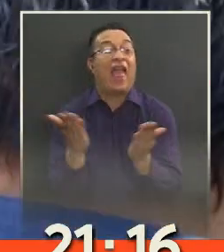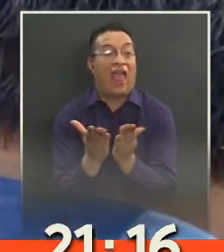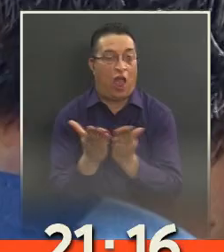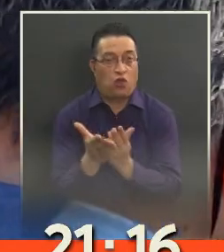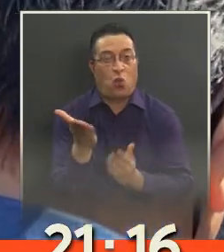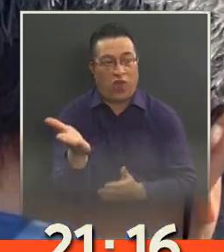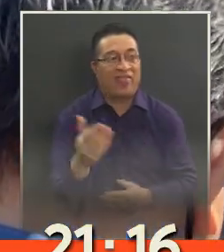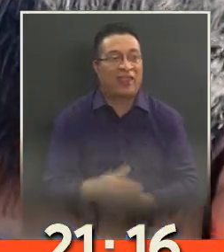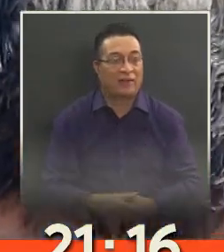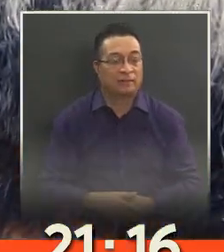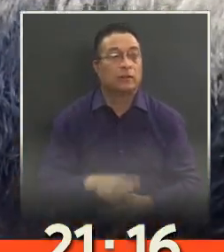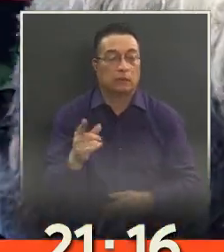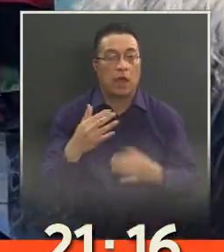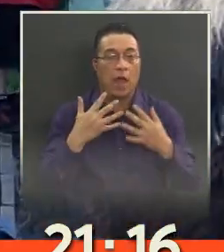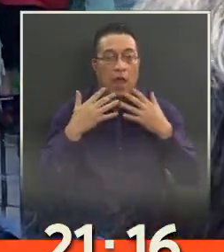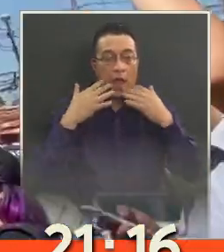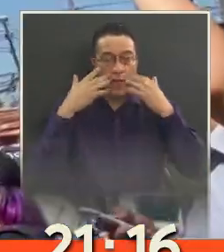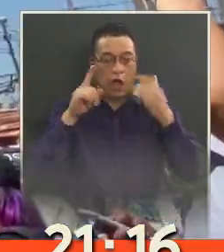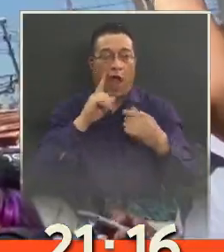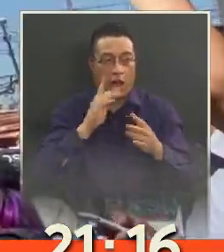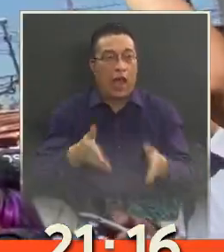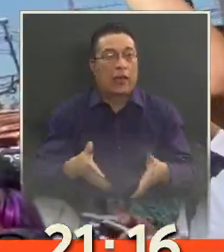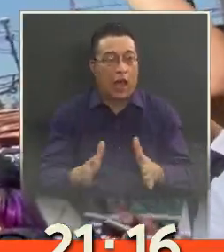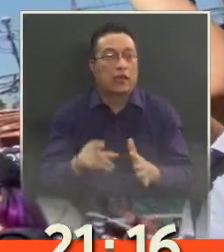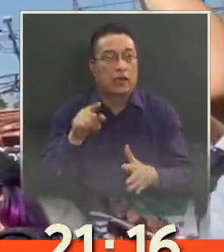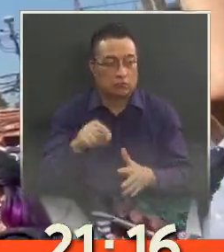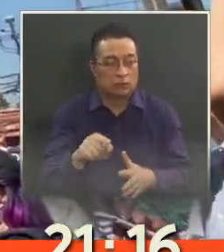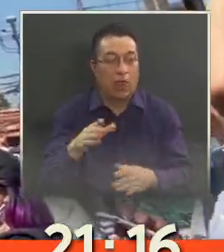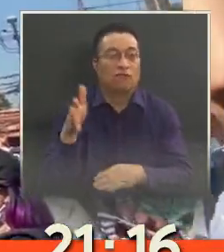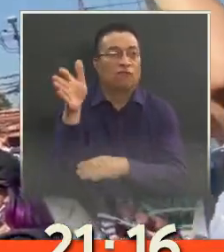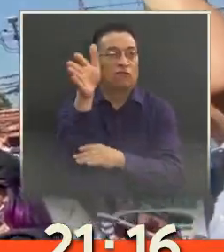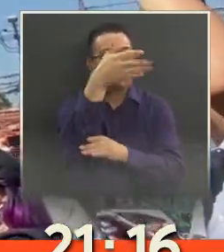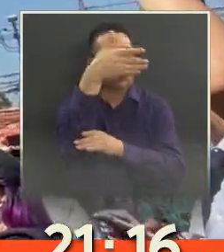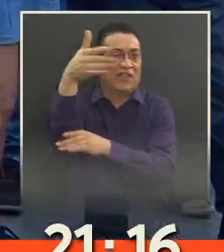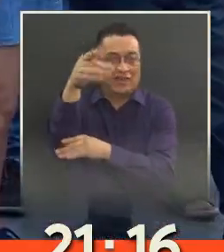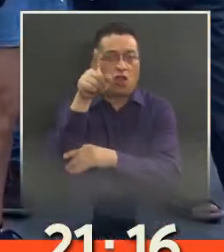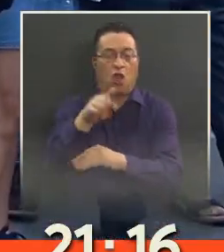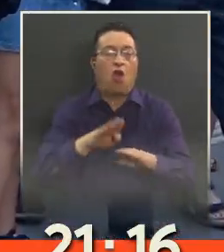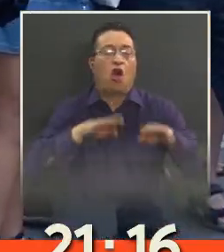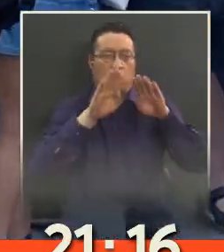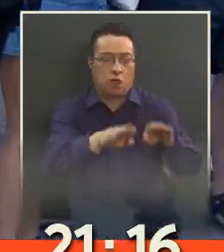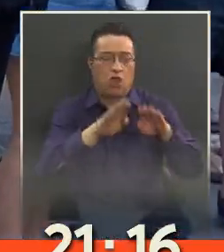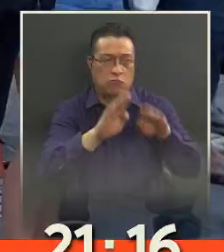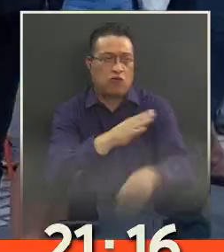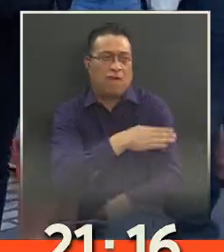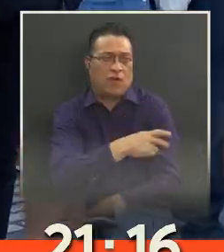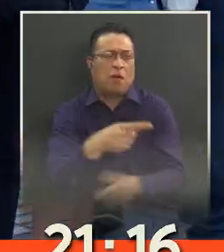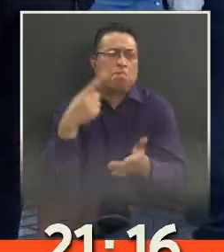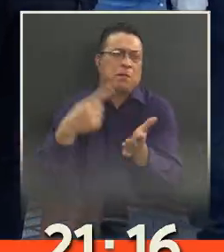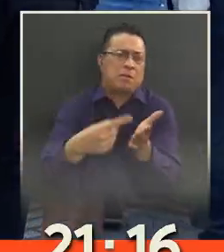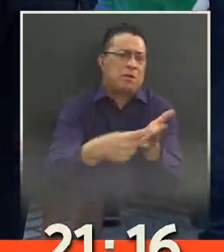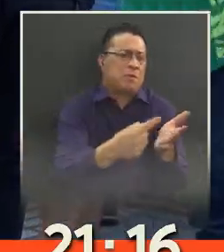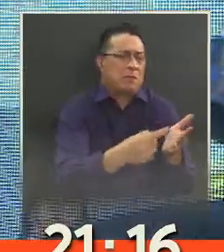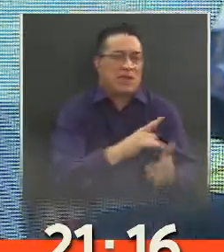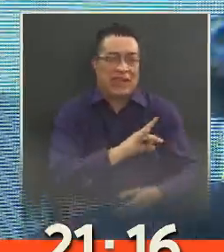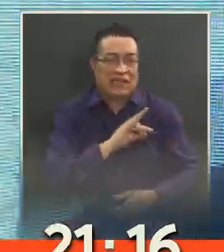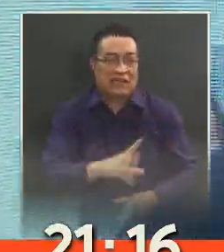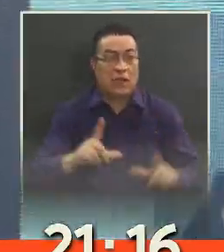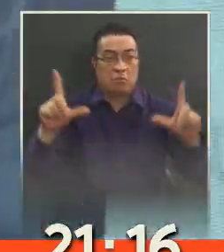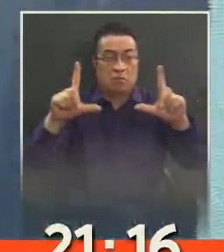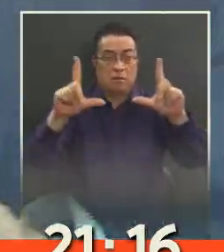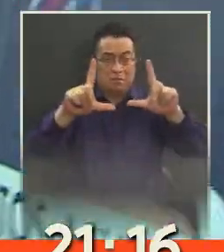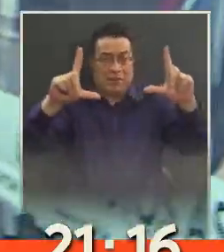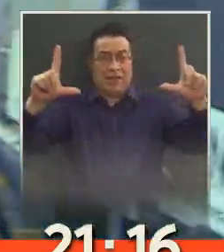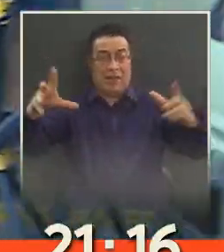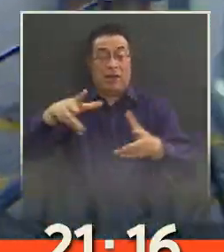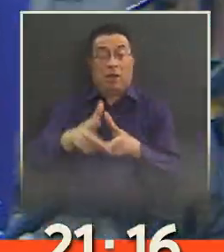la emoción se sentía en las calles. Las banderas serán el mejor símbolo de apoyo y esperanza de miles de chilenos. La pantalla gigante en el Metro